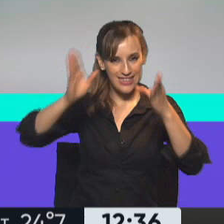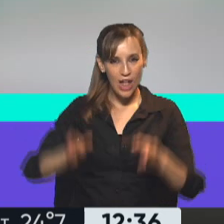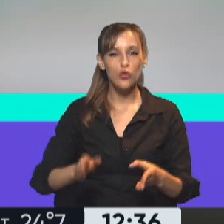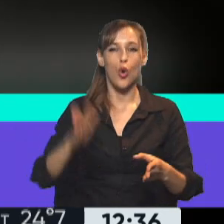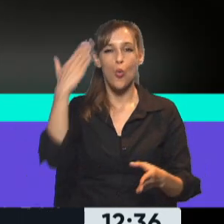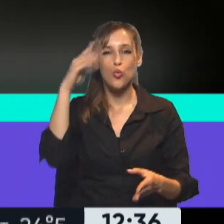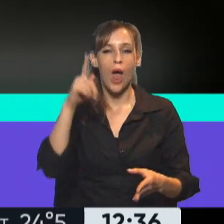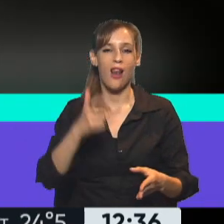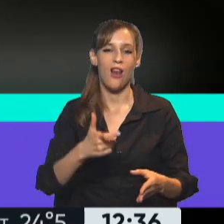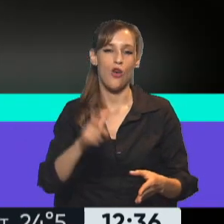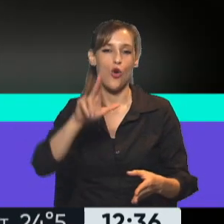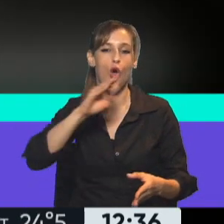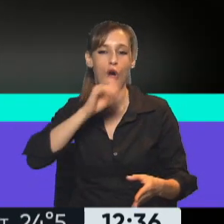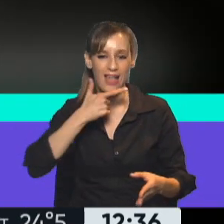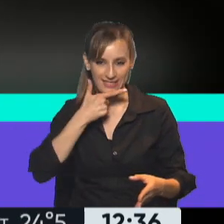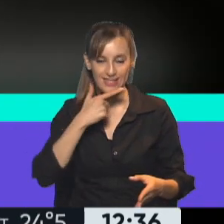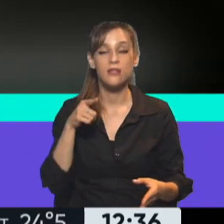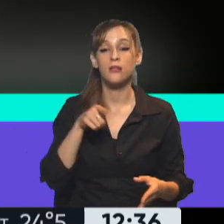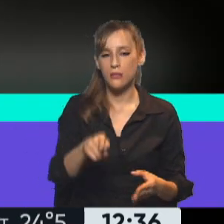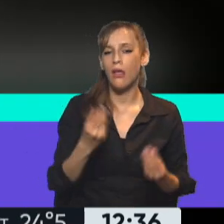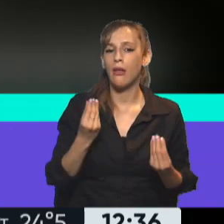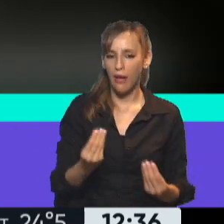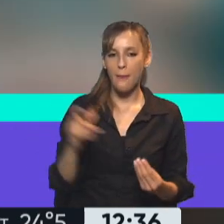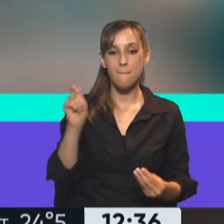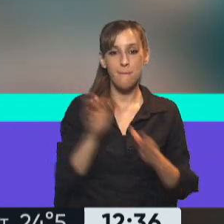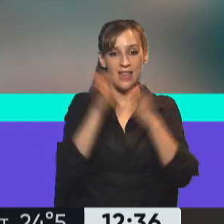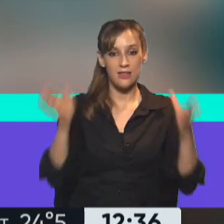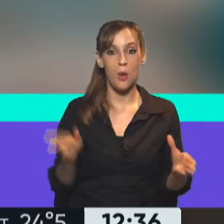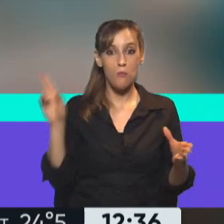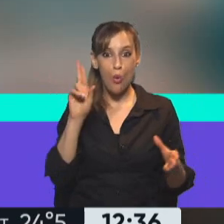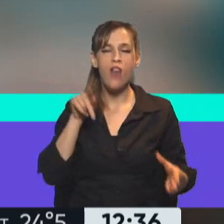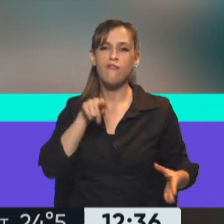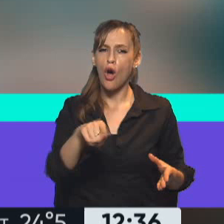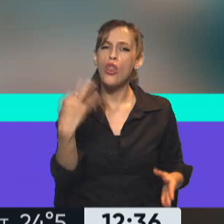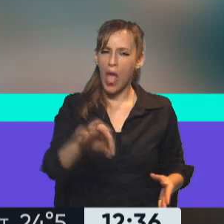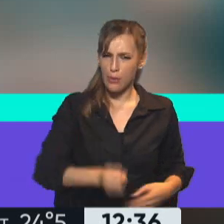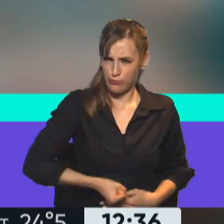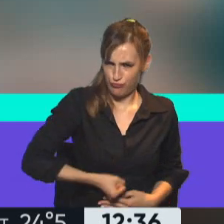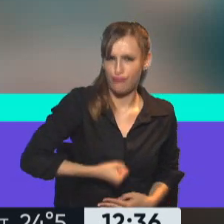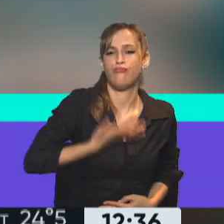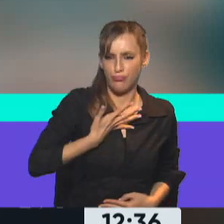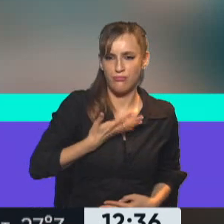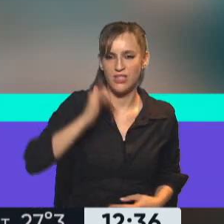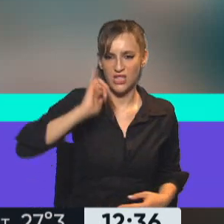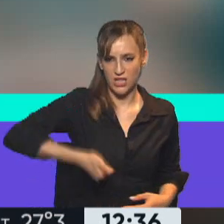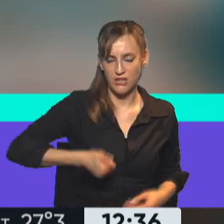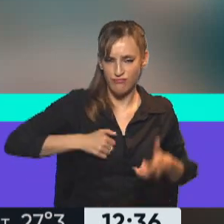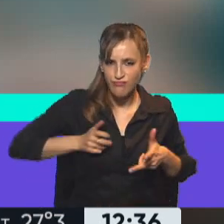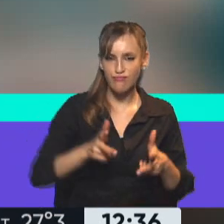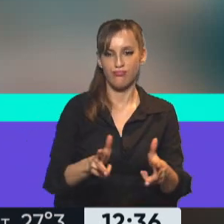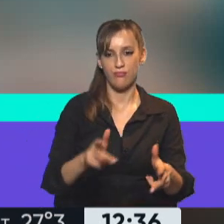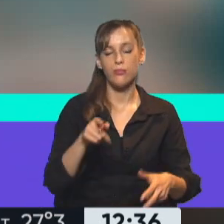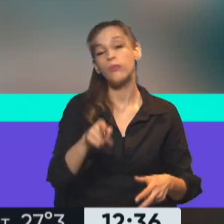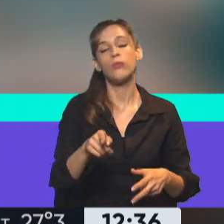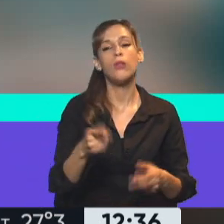convocatoria. Decilo, en el mes de la mujer, expresá los cambios que querés. Es un video que se va a publicar como bitácora en el Instagram